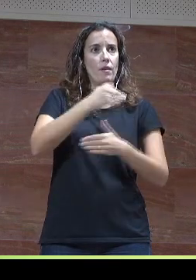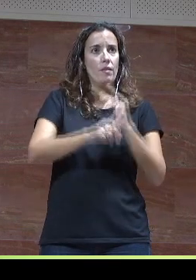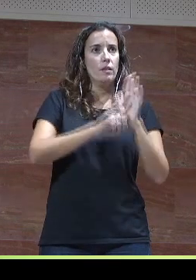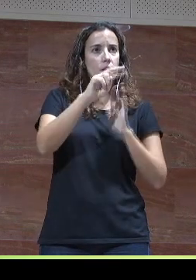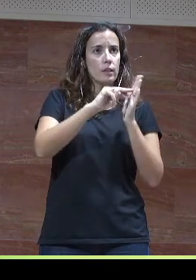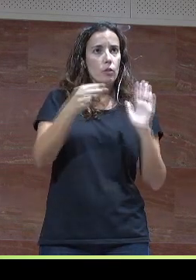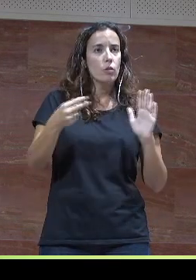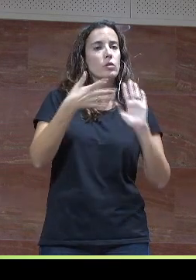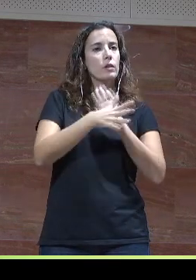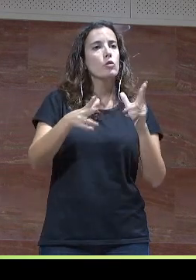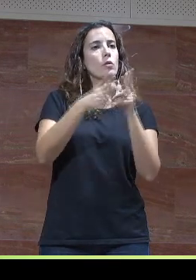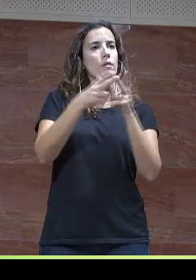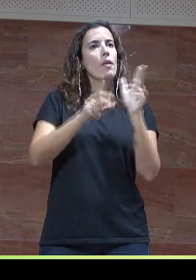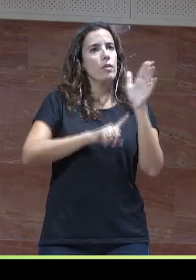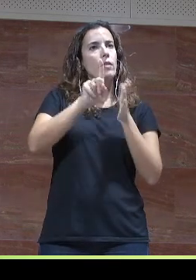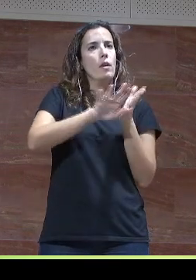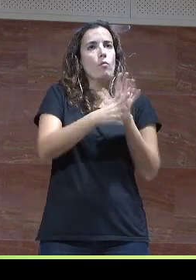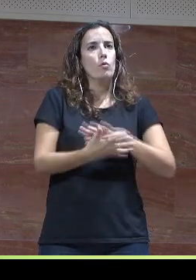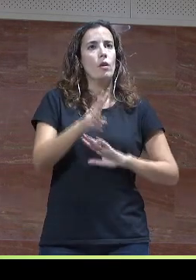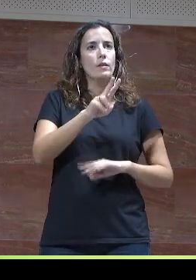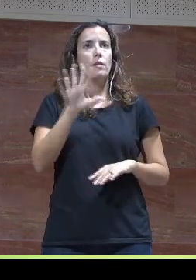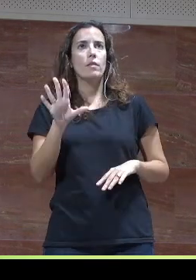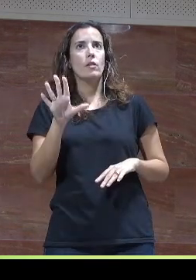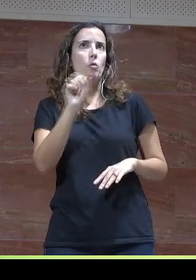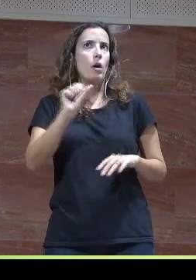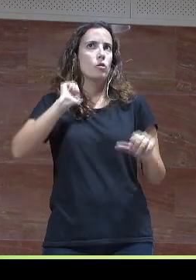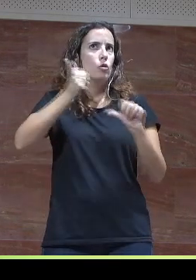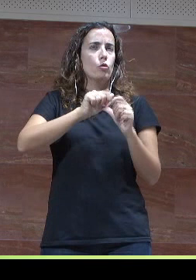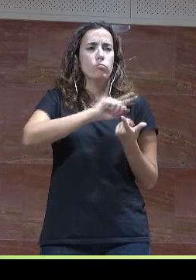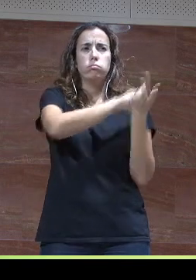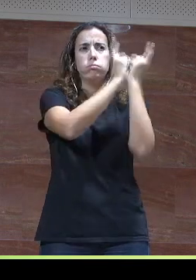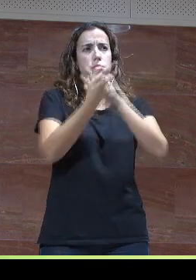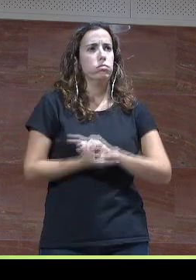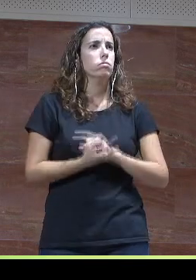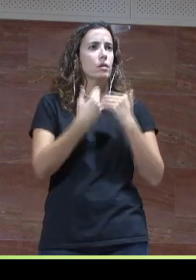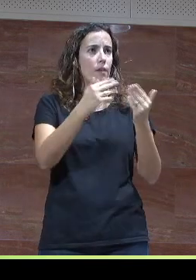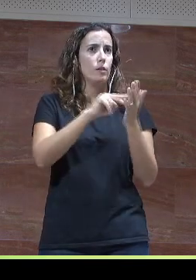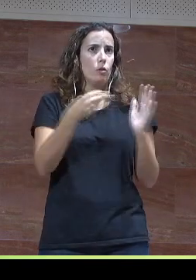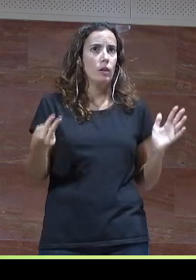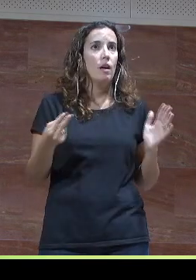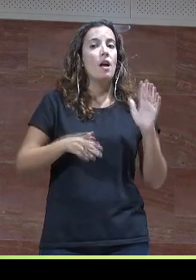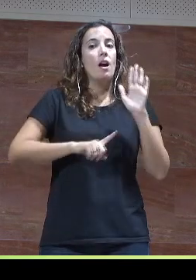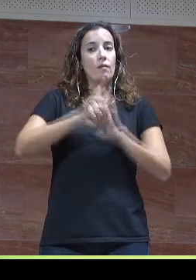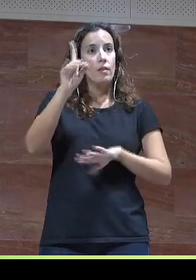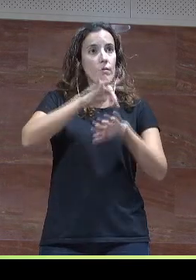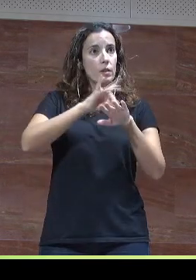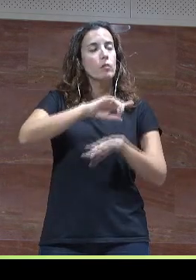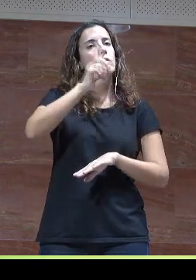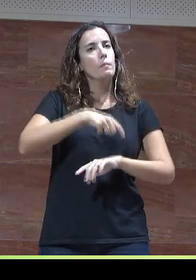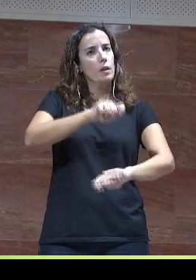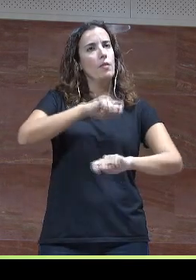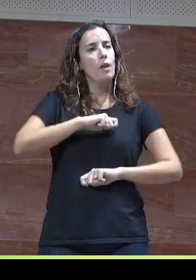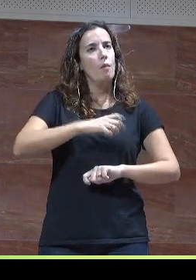la sociedad evolucione en los últimos 20, 25 años de una manera vertiginosa. Los avances médicos también han propiciado